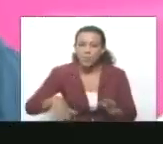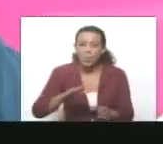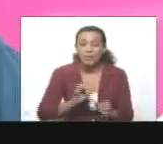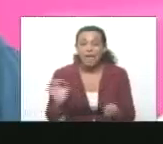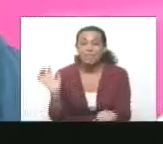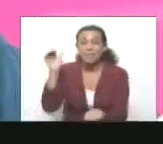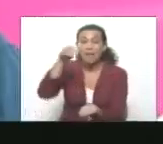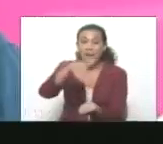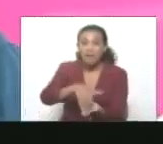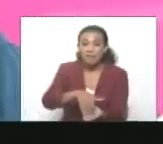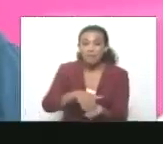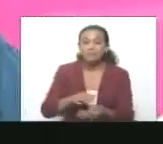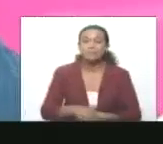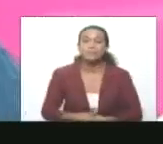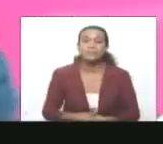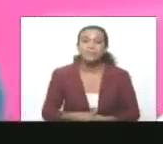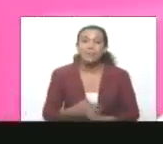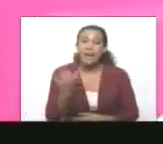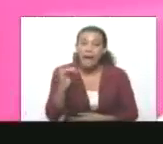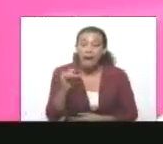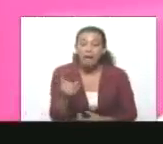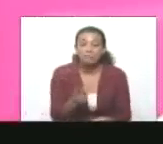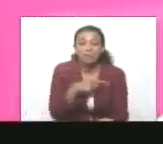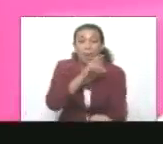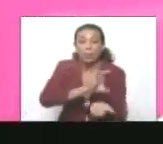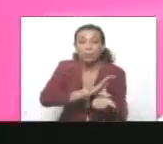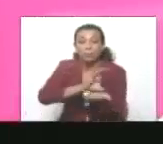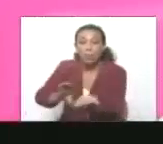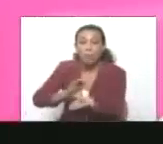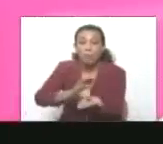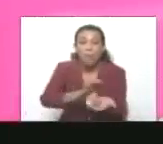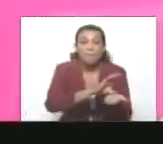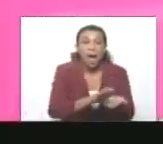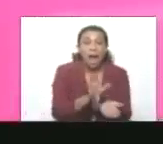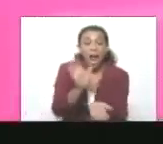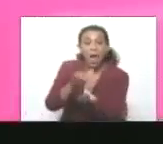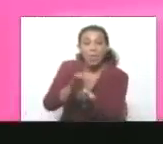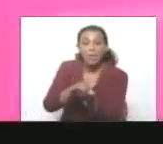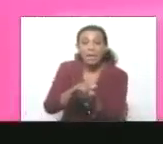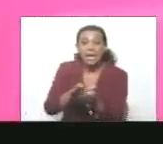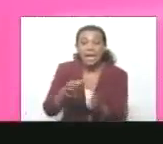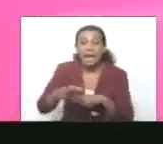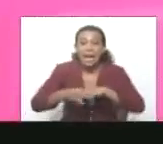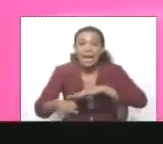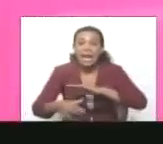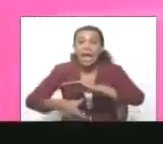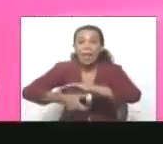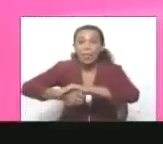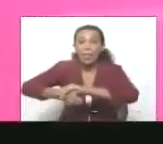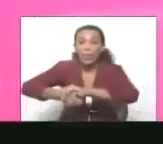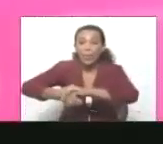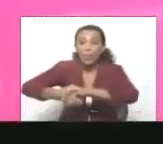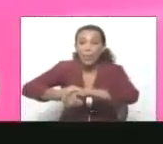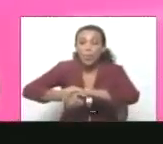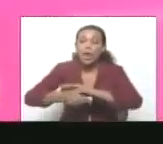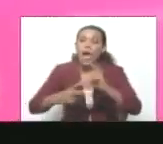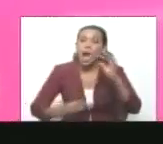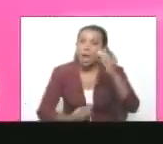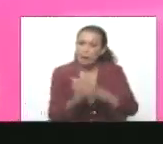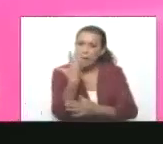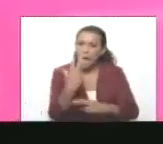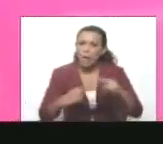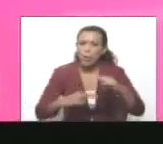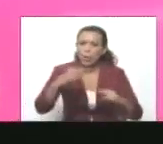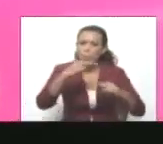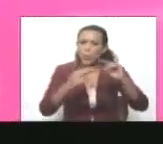Aragua, a invertir en la Isla de la Tortuga. Ahí podemos construir en la